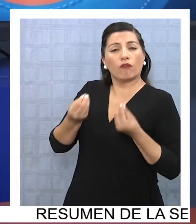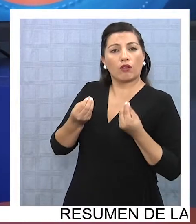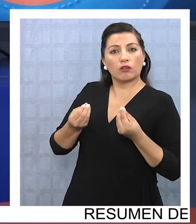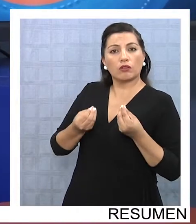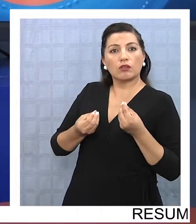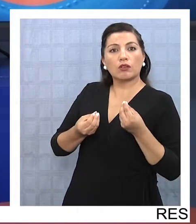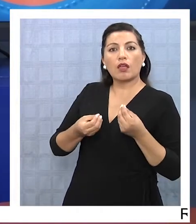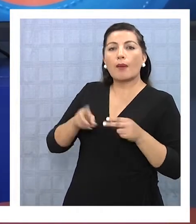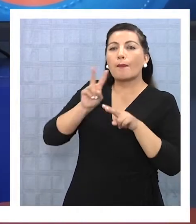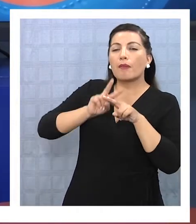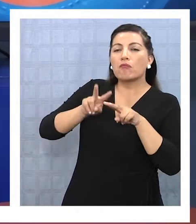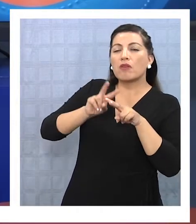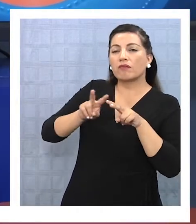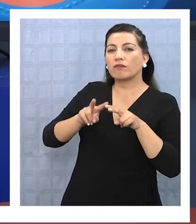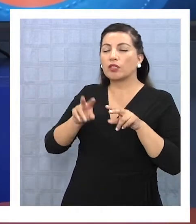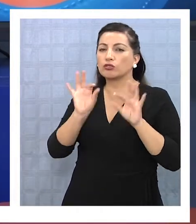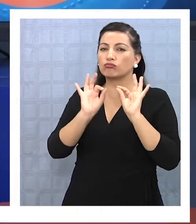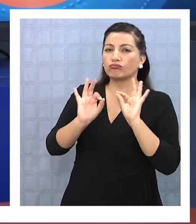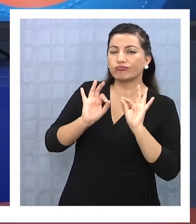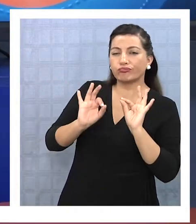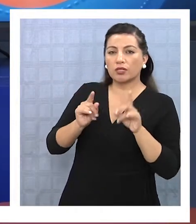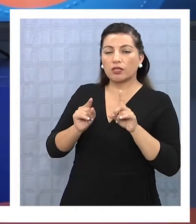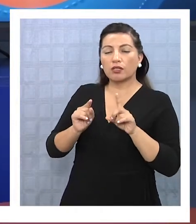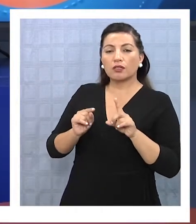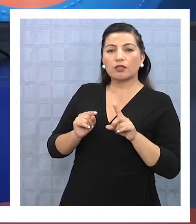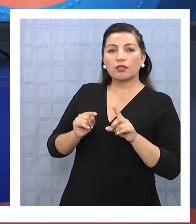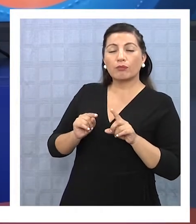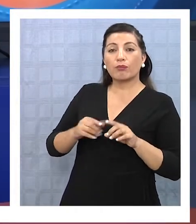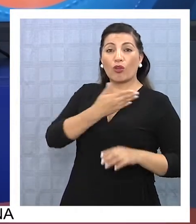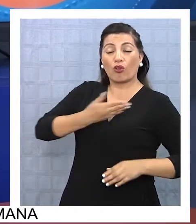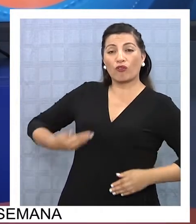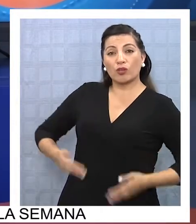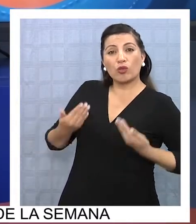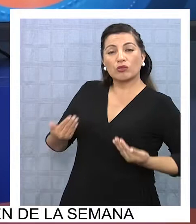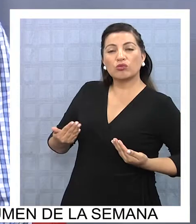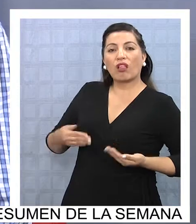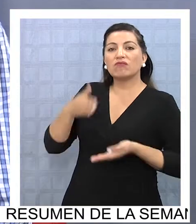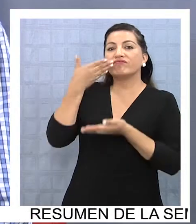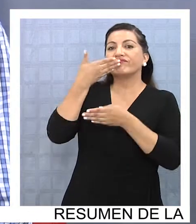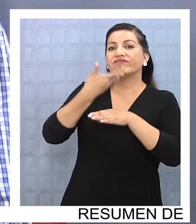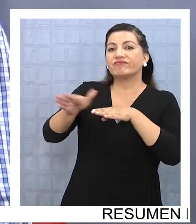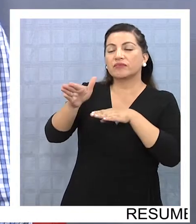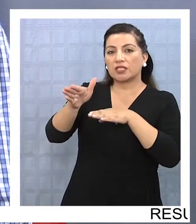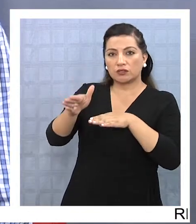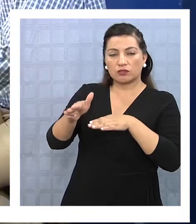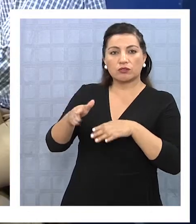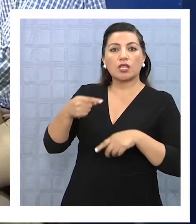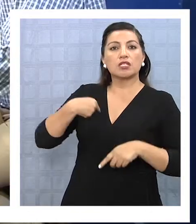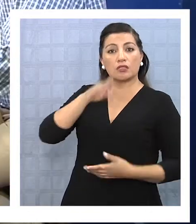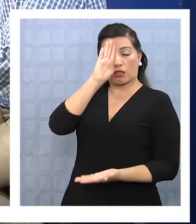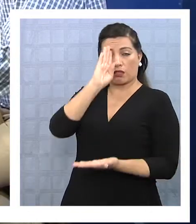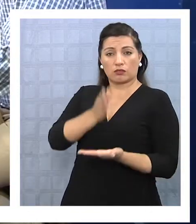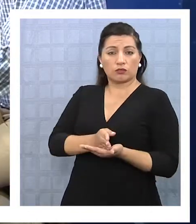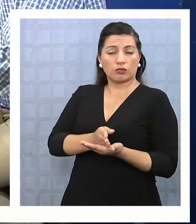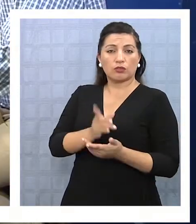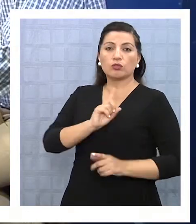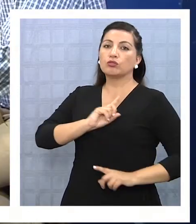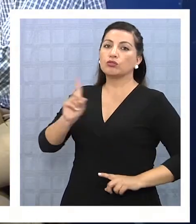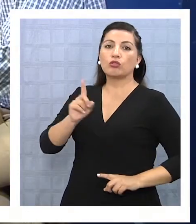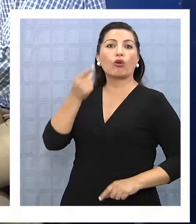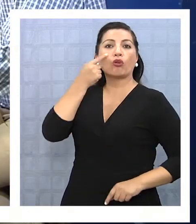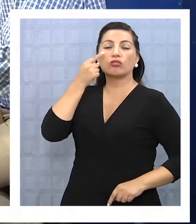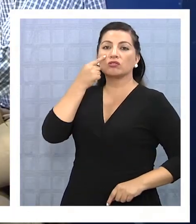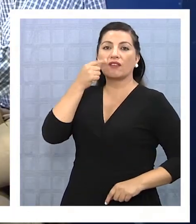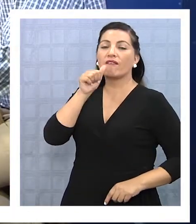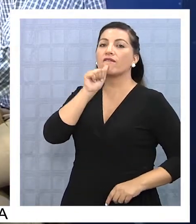algunos perfeccionamientos podía dar la información necesaria, pero el gobierno actual lo desechó. Esa decisión yo nunca conocí